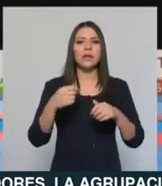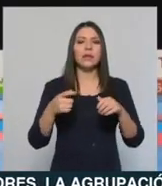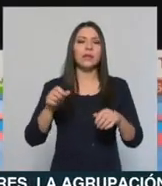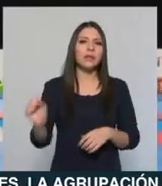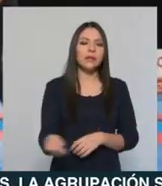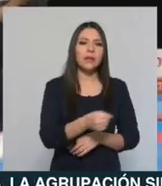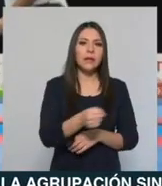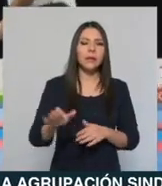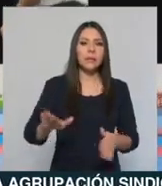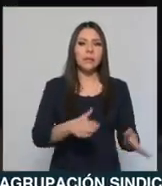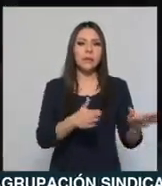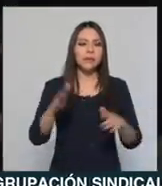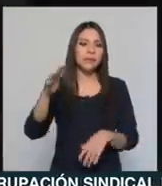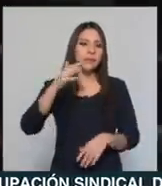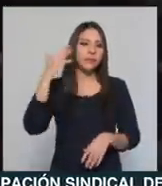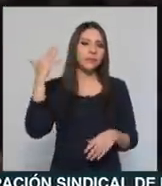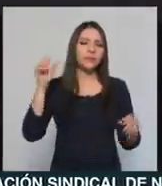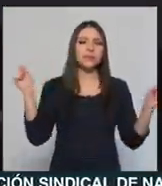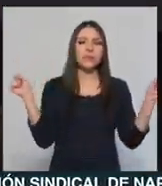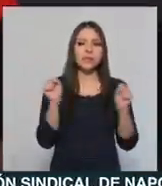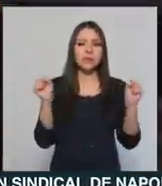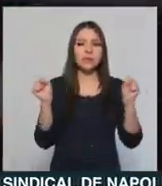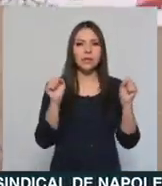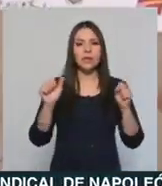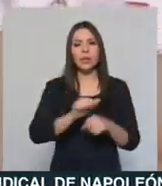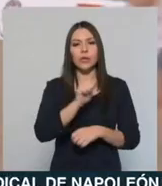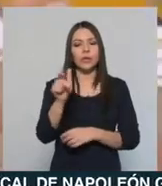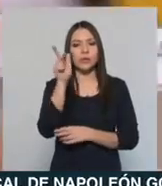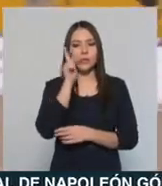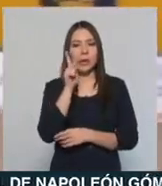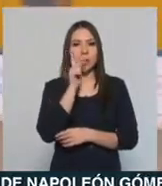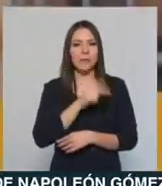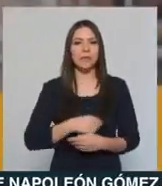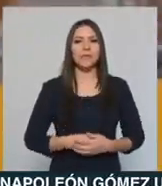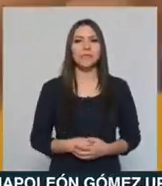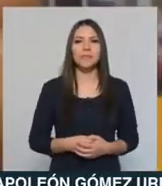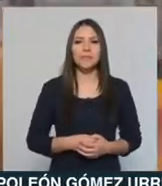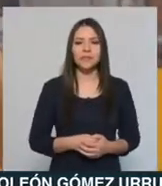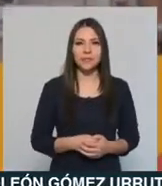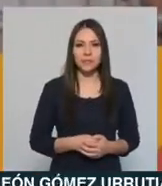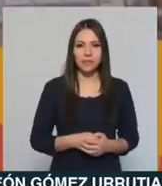patinaje de velocidad, atletismo y pruebas ecuestres.